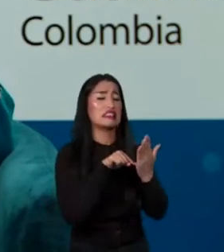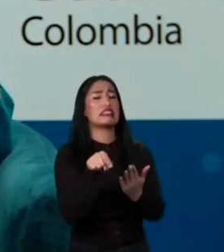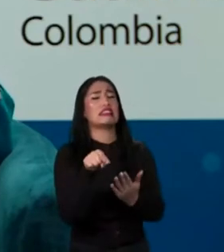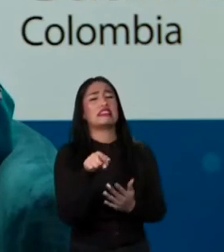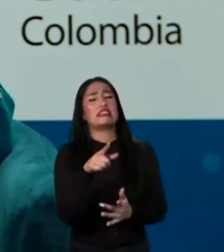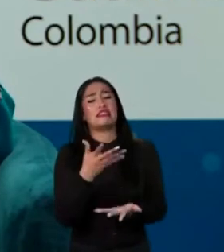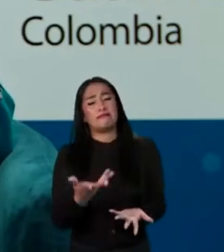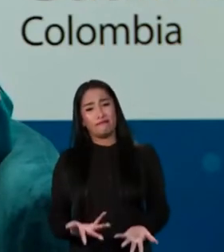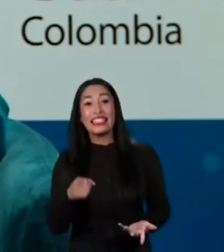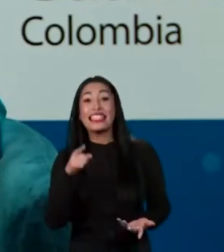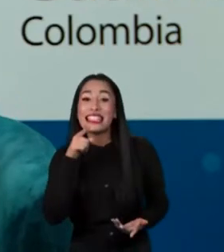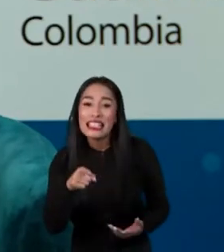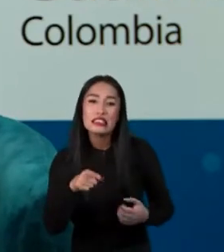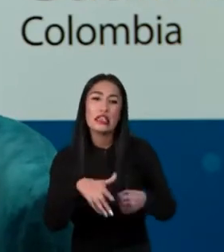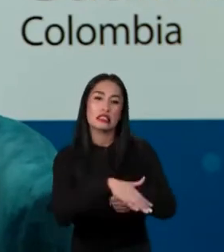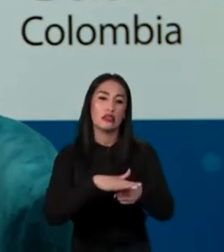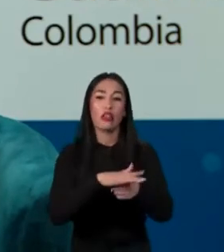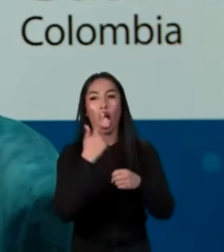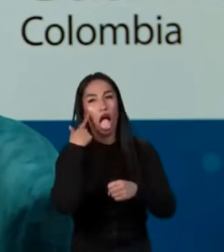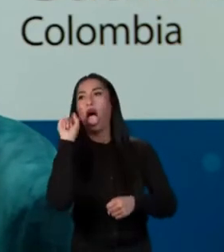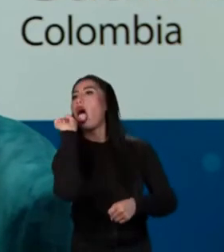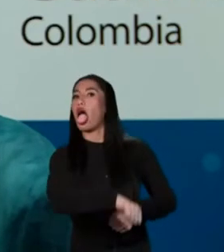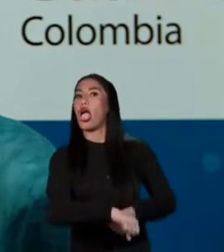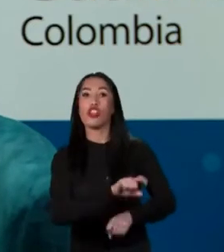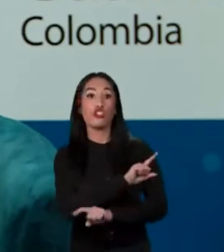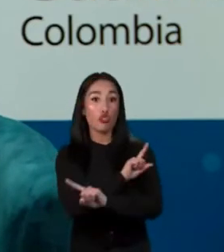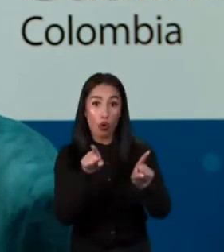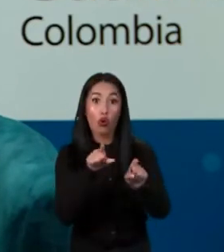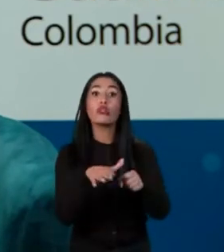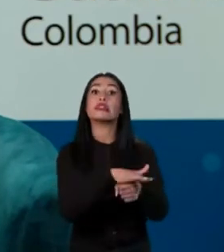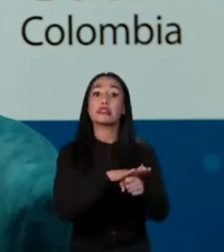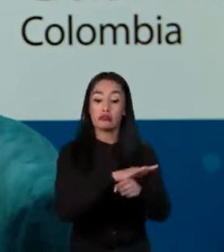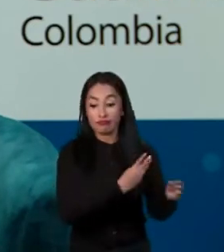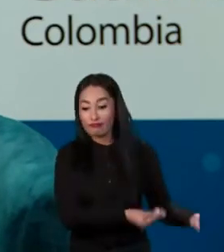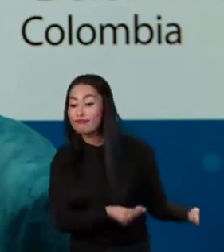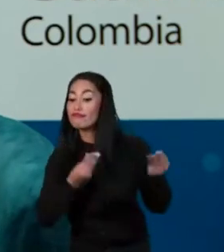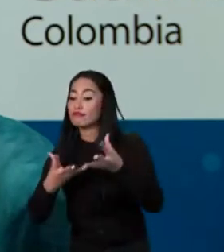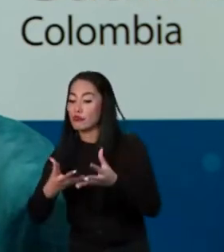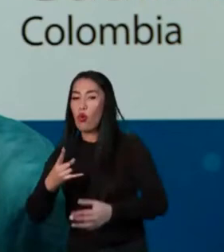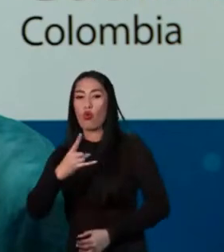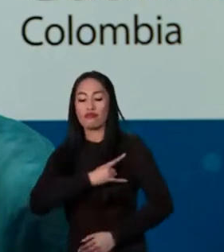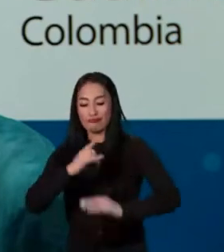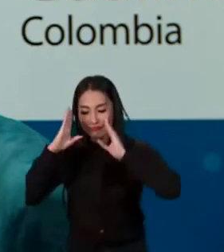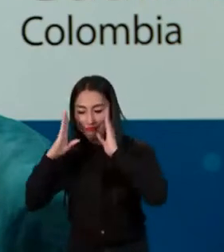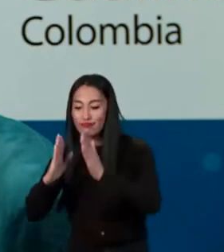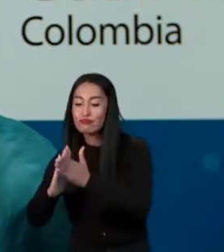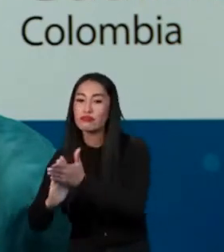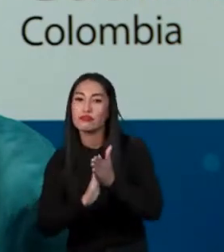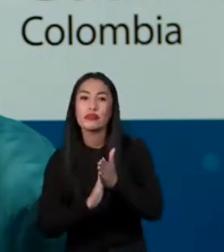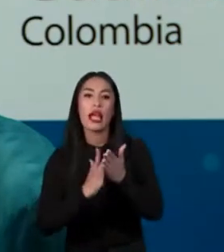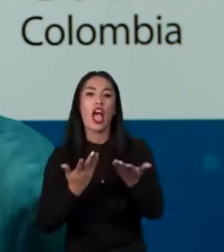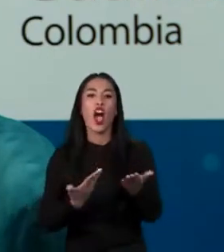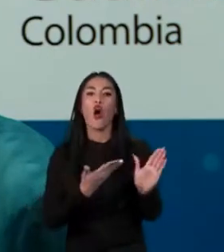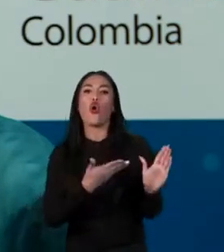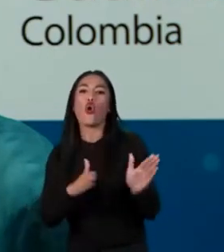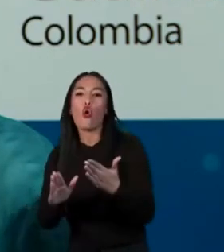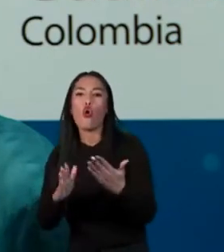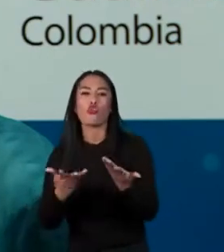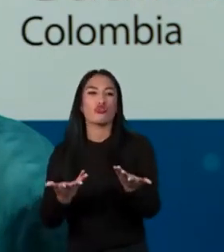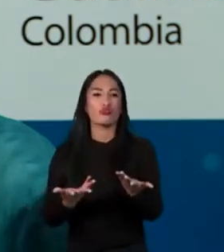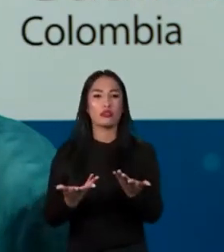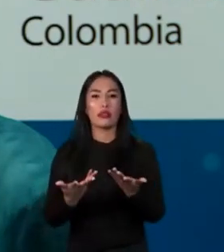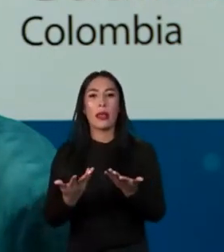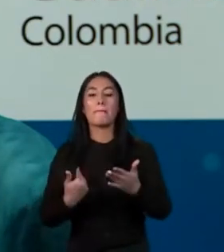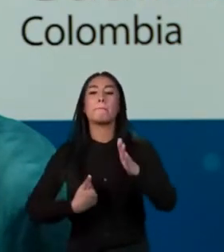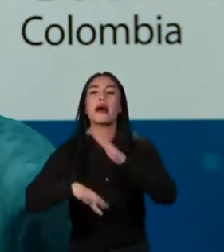universidades entonces en lugar de tender un montón de cursos y de de técnica nosotros deberíamos tener el